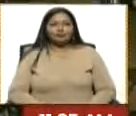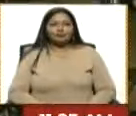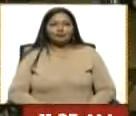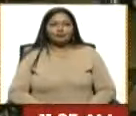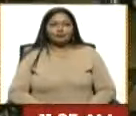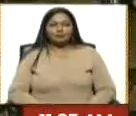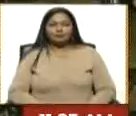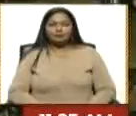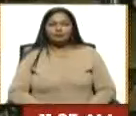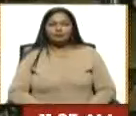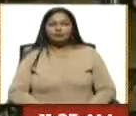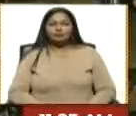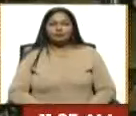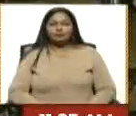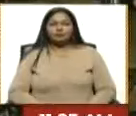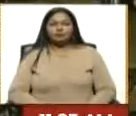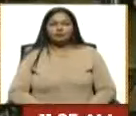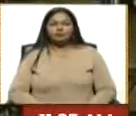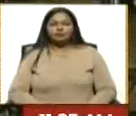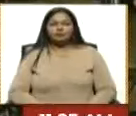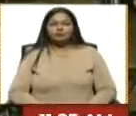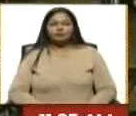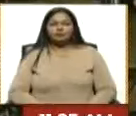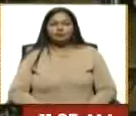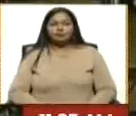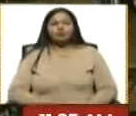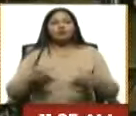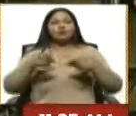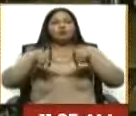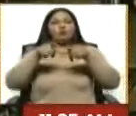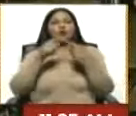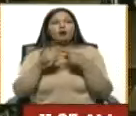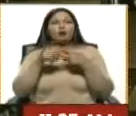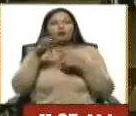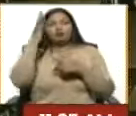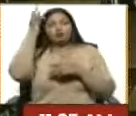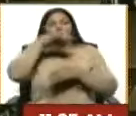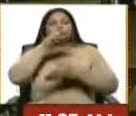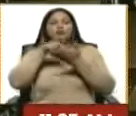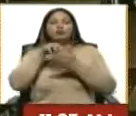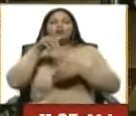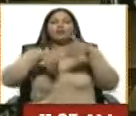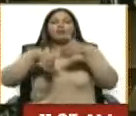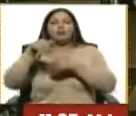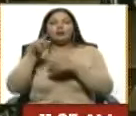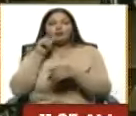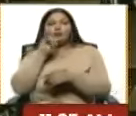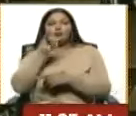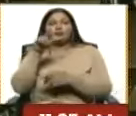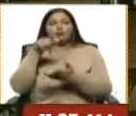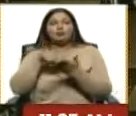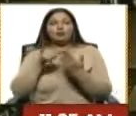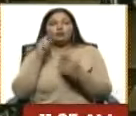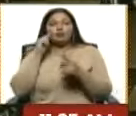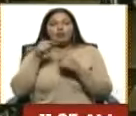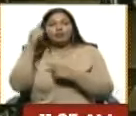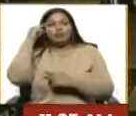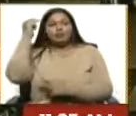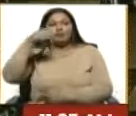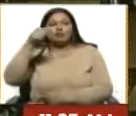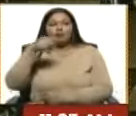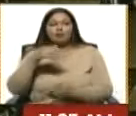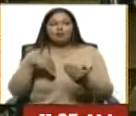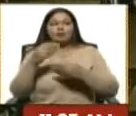Así es, hasta ahora establecemos el contacto informativo desde la sede del Consejo Nacional Electoral. Hoy el epicentro de la noticia, pues está previsto que el día de hoy